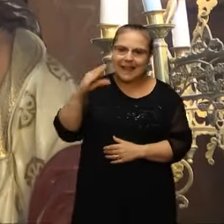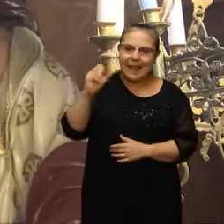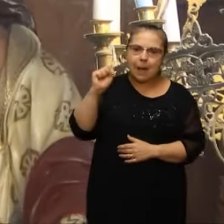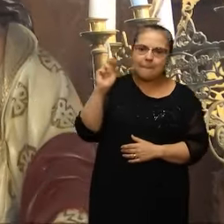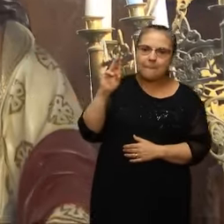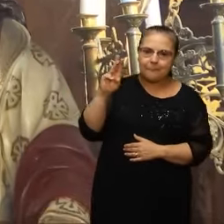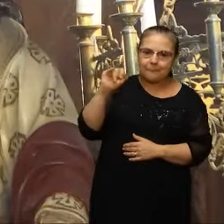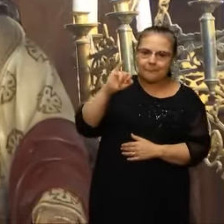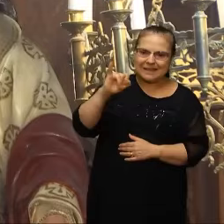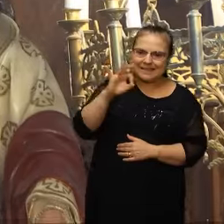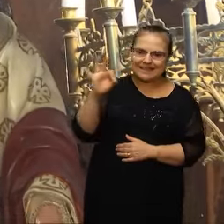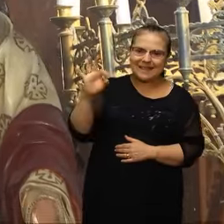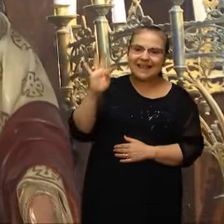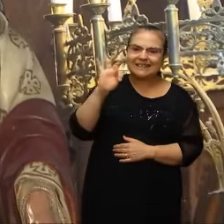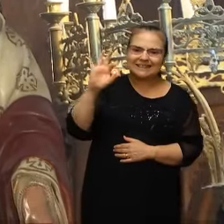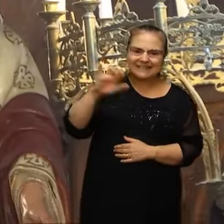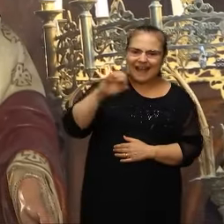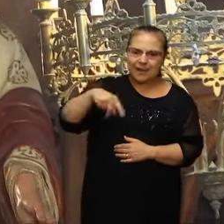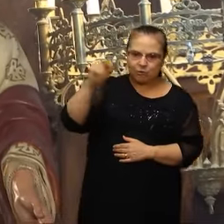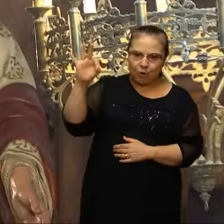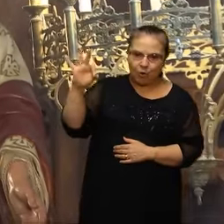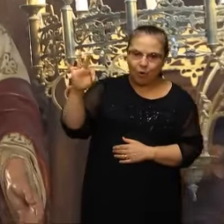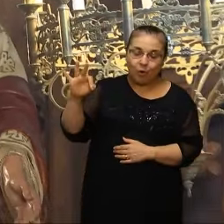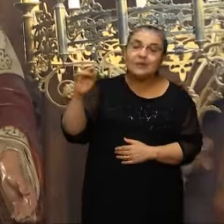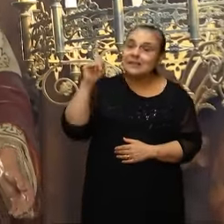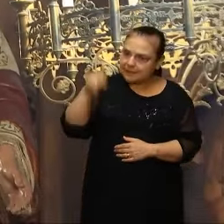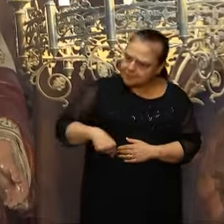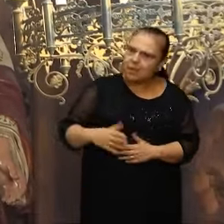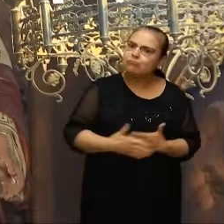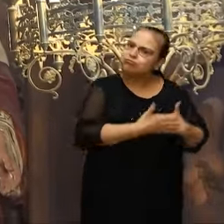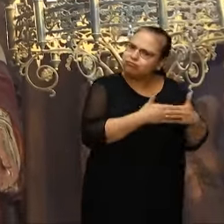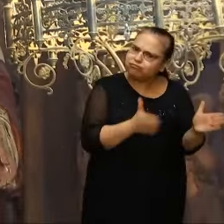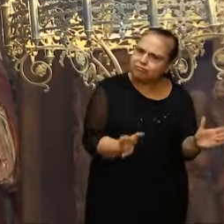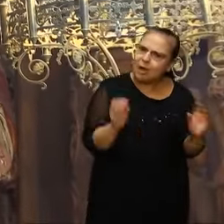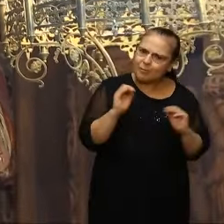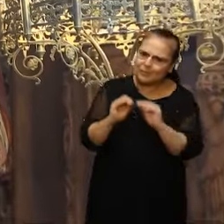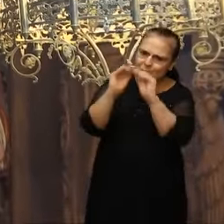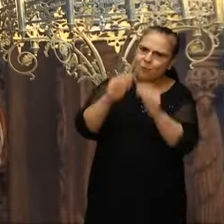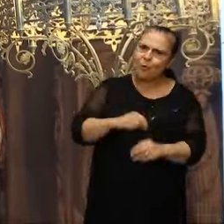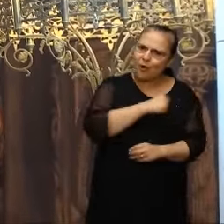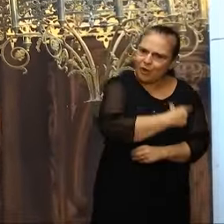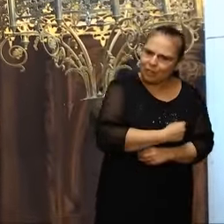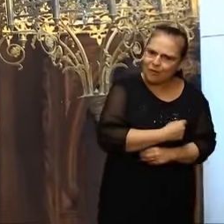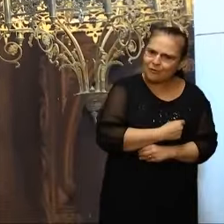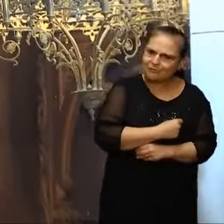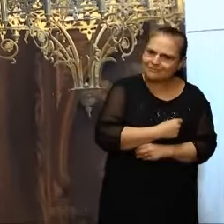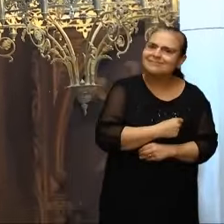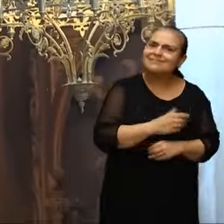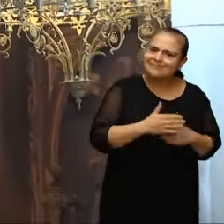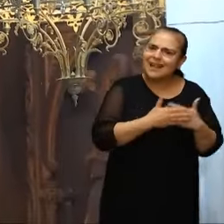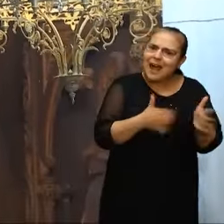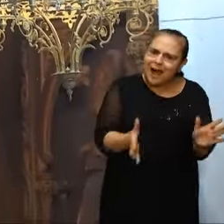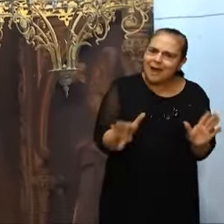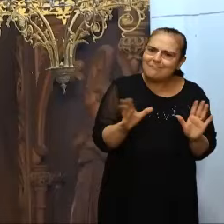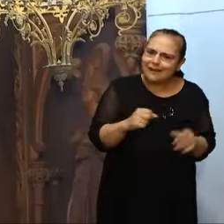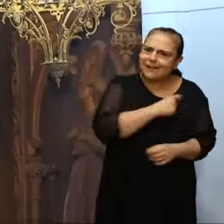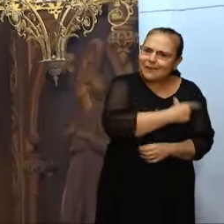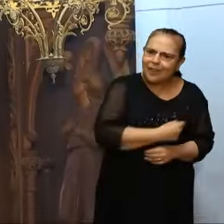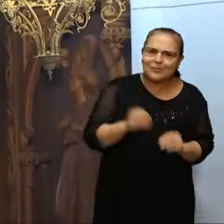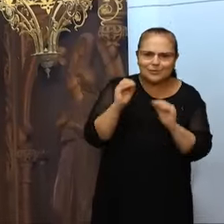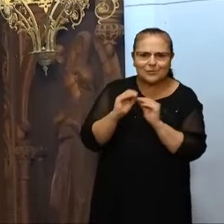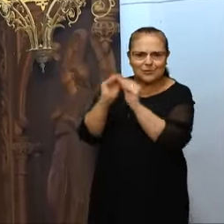el amor al Señor, al corazón de Jesús, el amor a su nombre junto con San Bernardino de